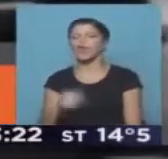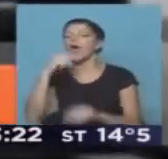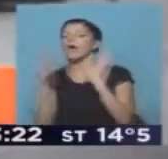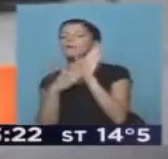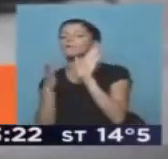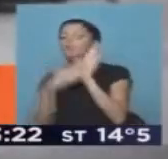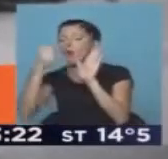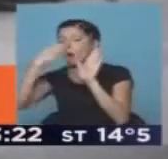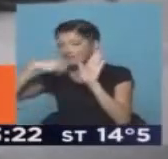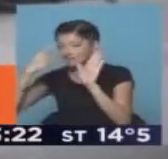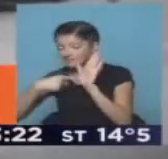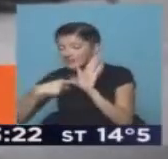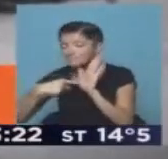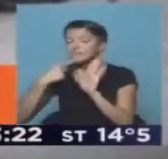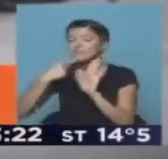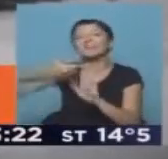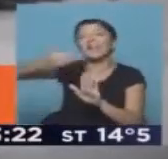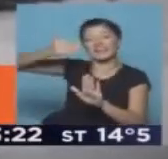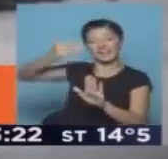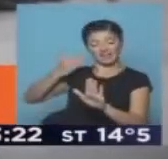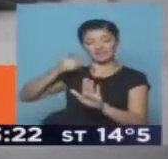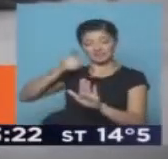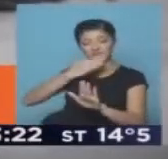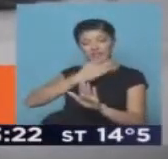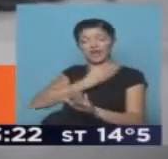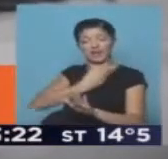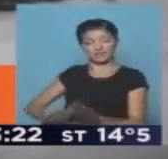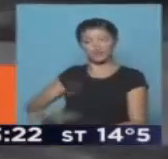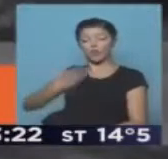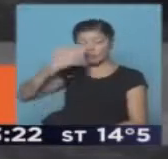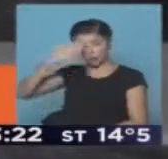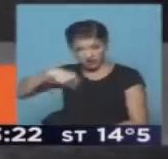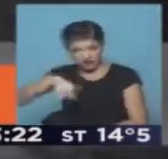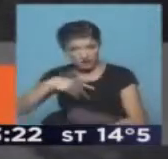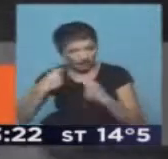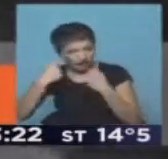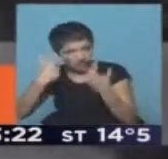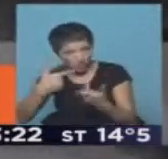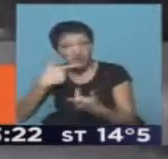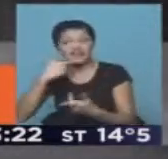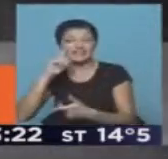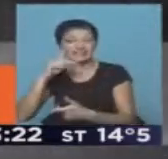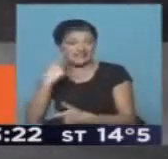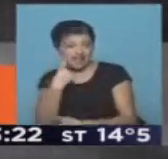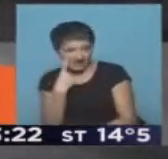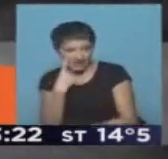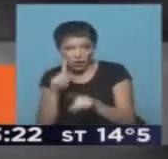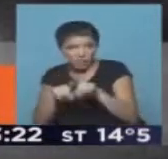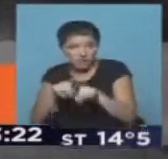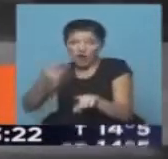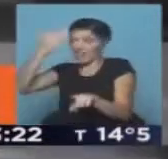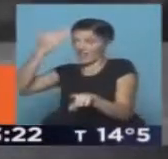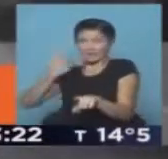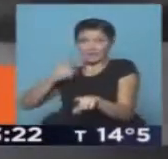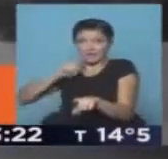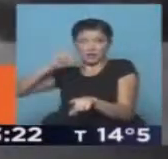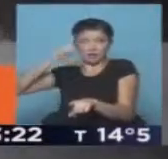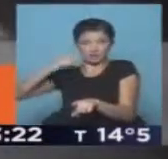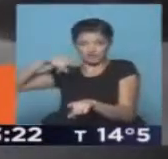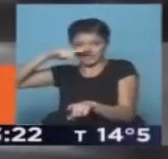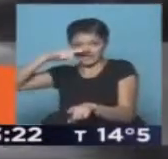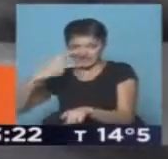constatan que ya entonces el estado judío estaba dispuesto a devolver y sinaí a egipto como lo hizo en 1973